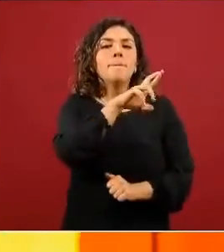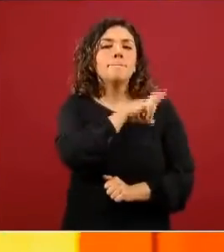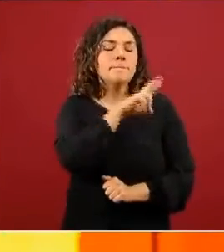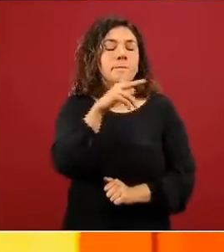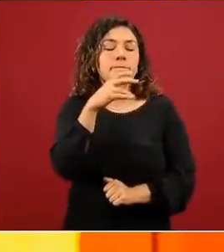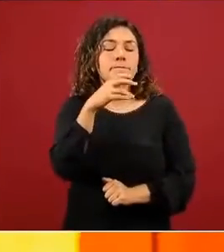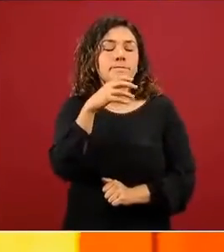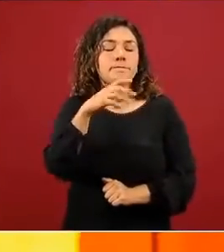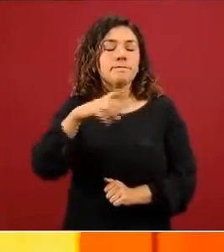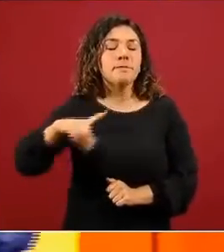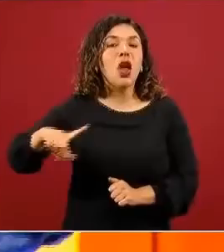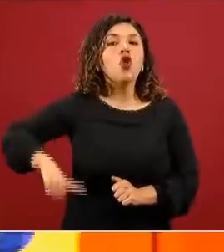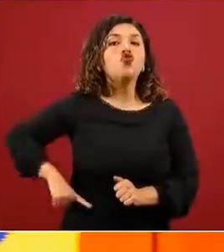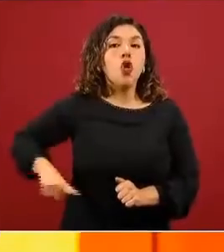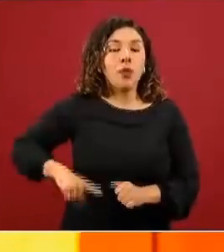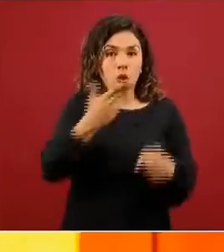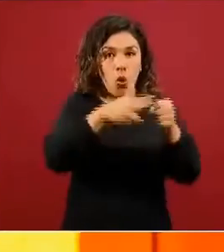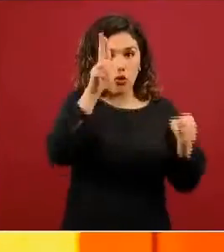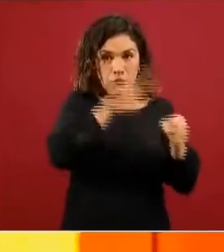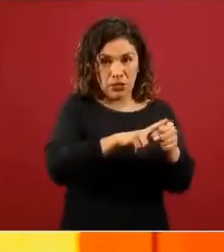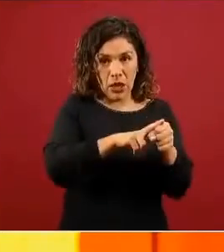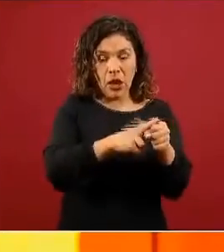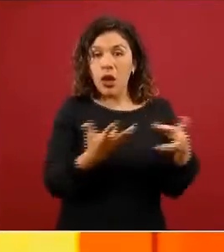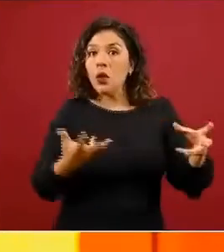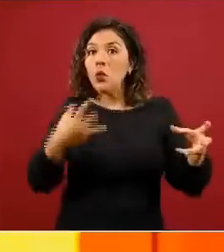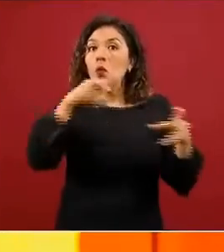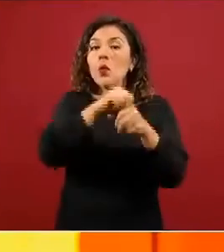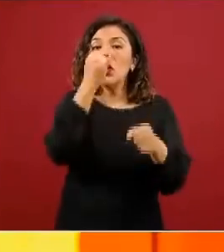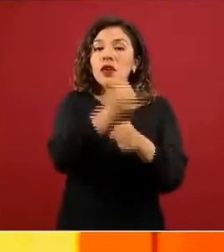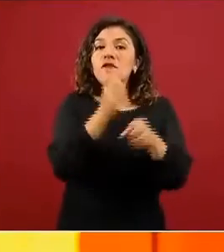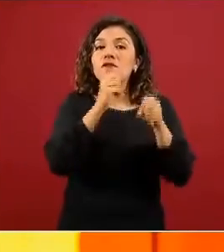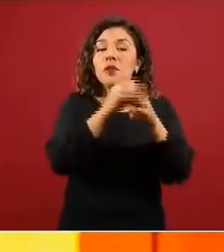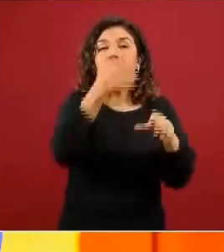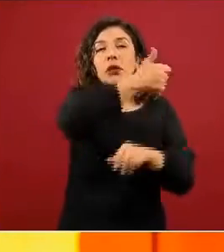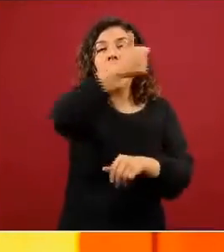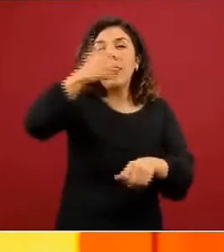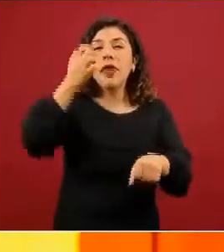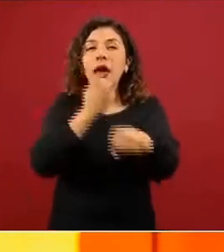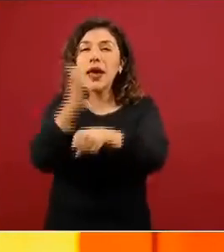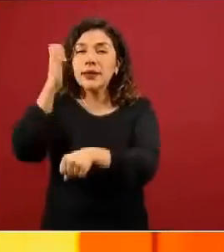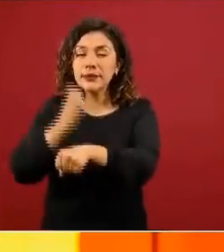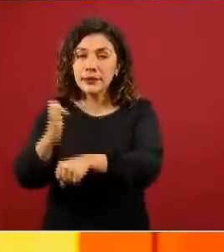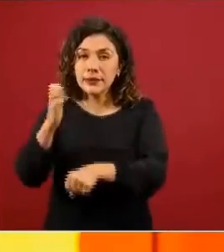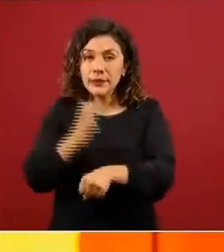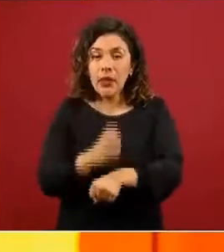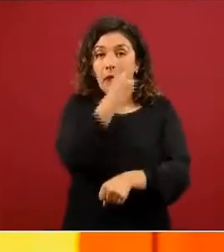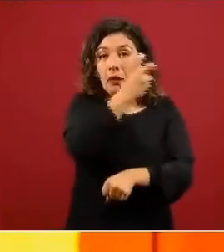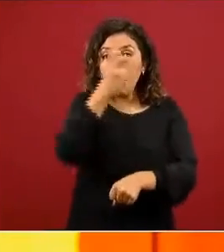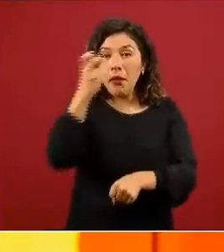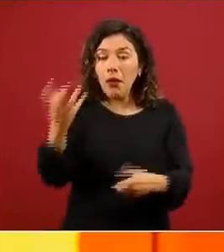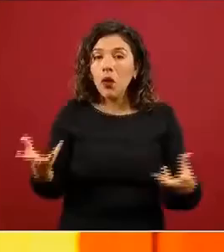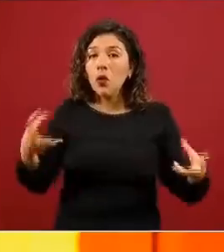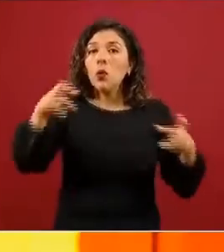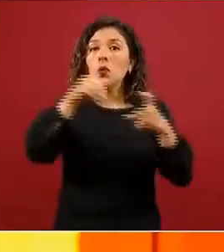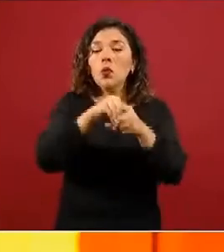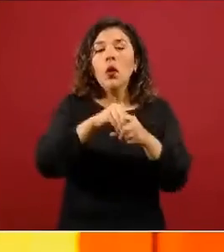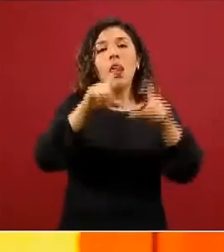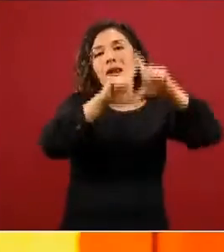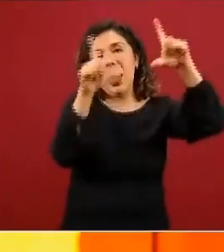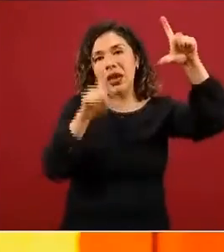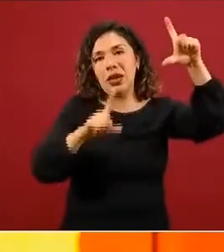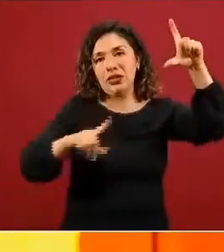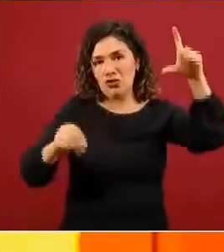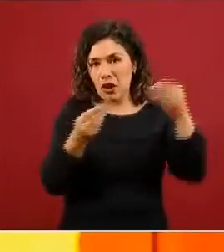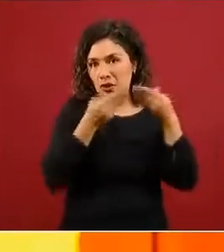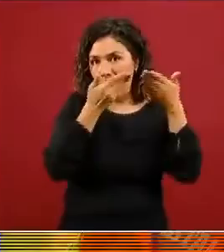público, y que los datos se concentran en cada estado y de cada estado se concentran en el nivel